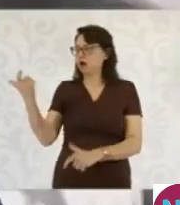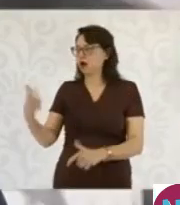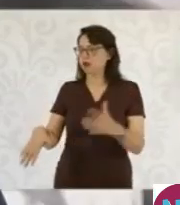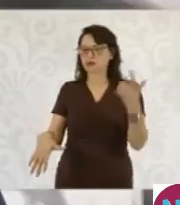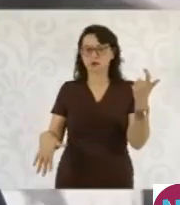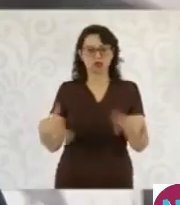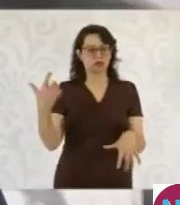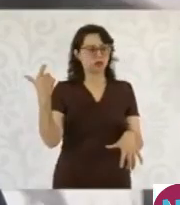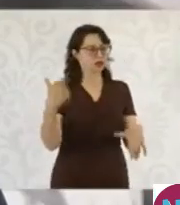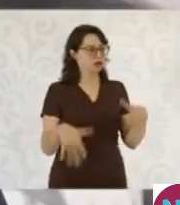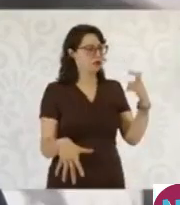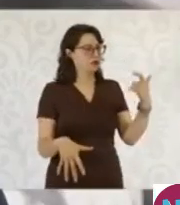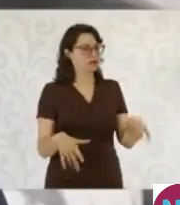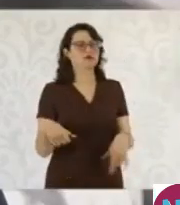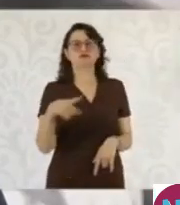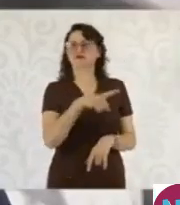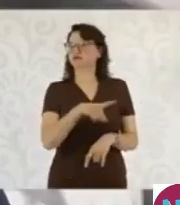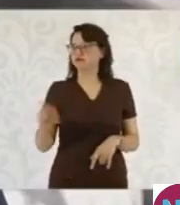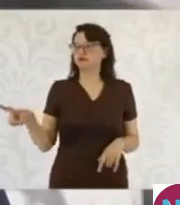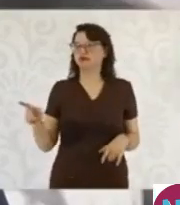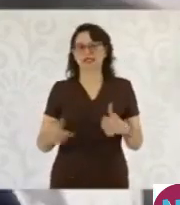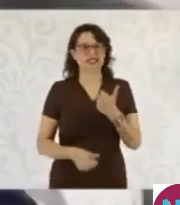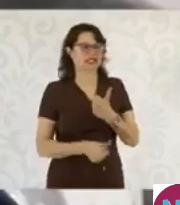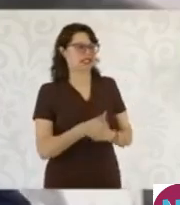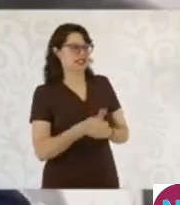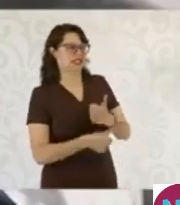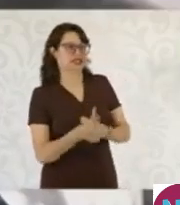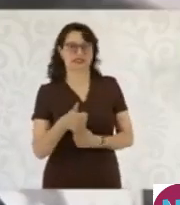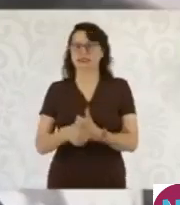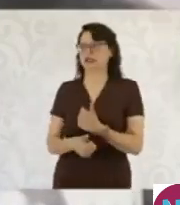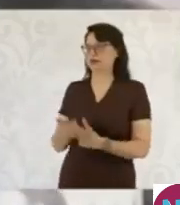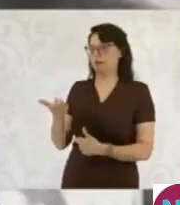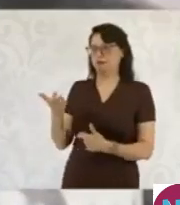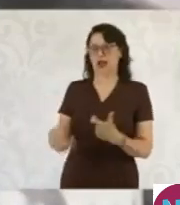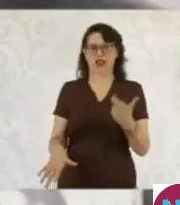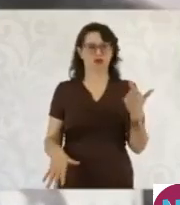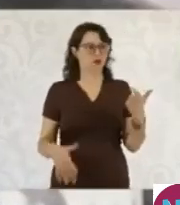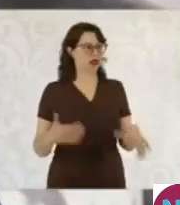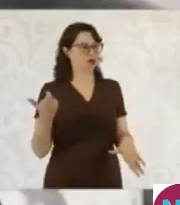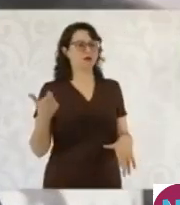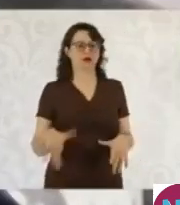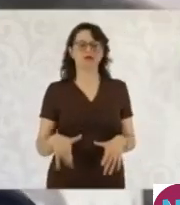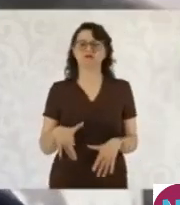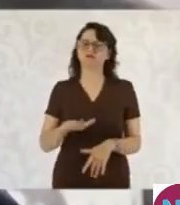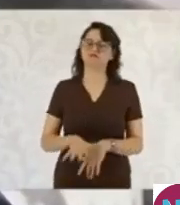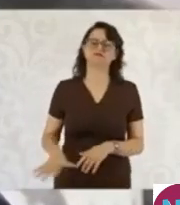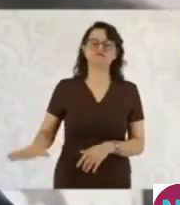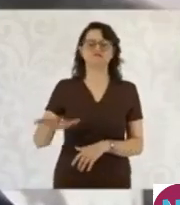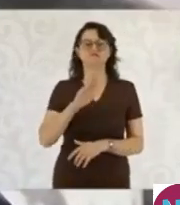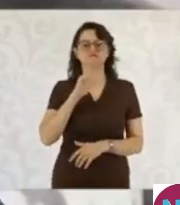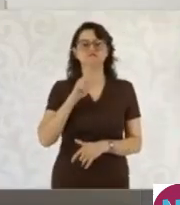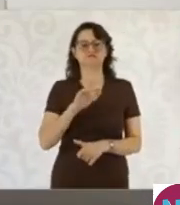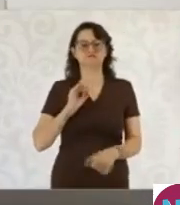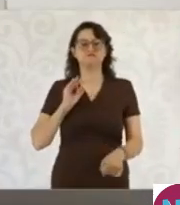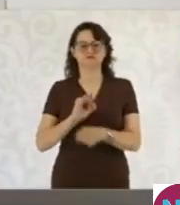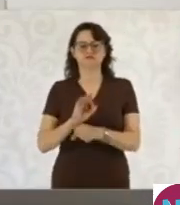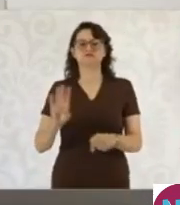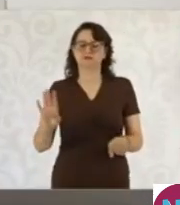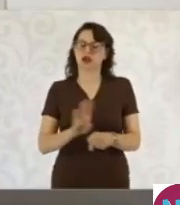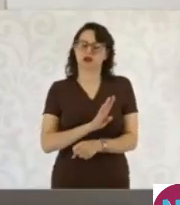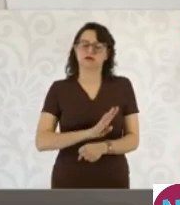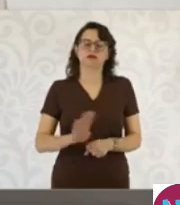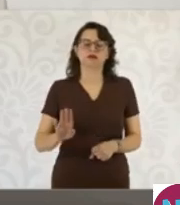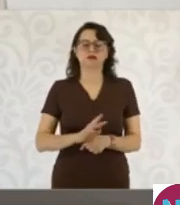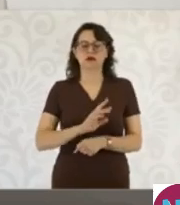los proveedores bajan los precios y eso repercute en mayores recursos para todo el sector y para todos los pacientes que se atienden en el